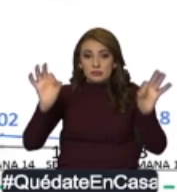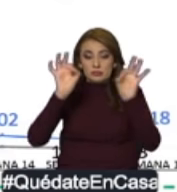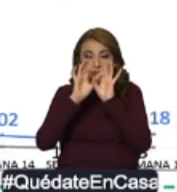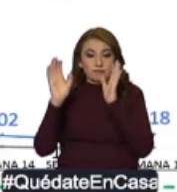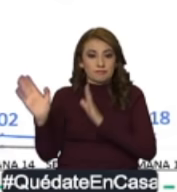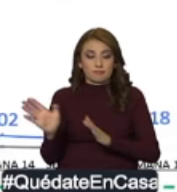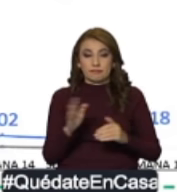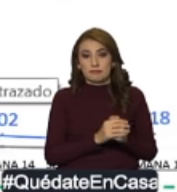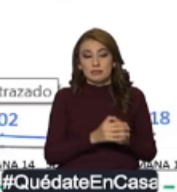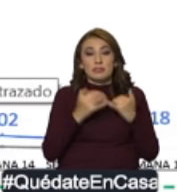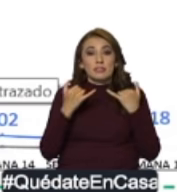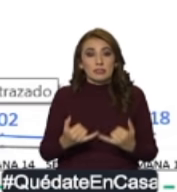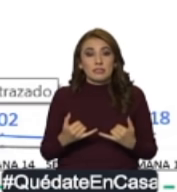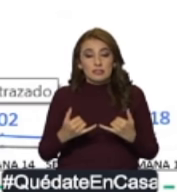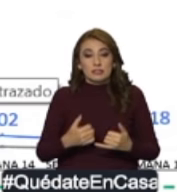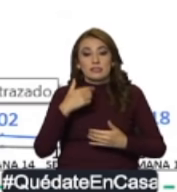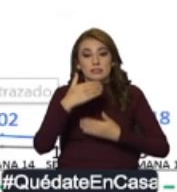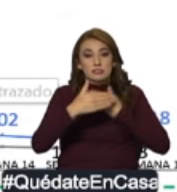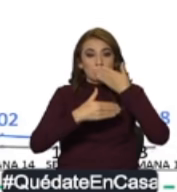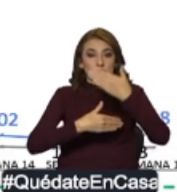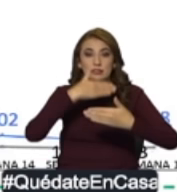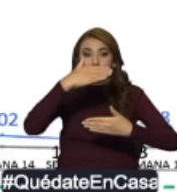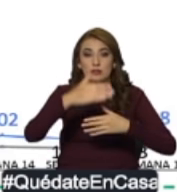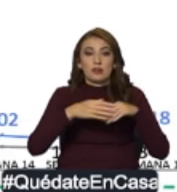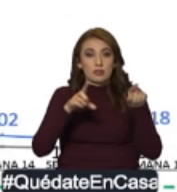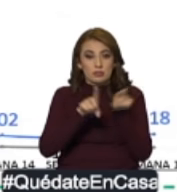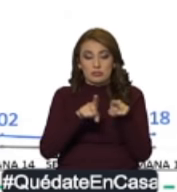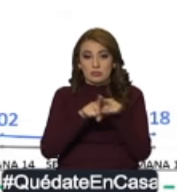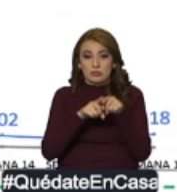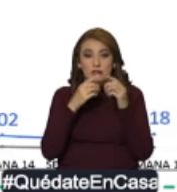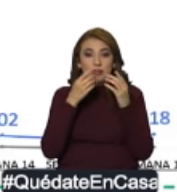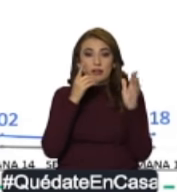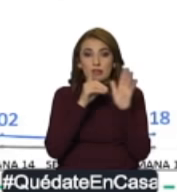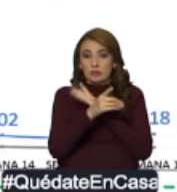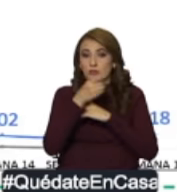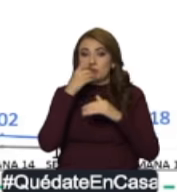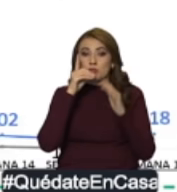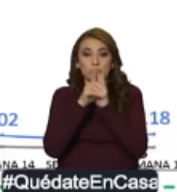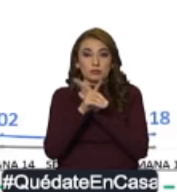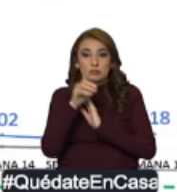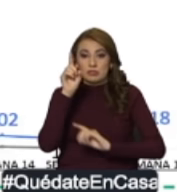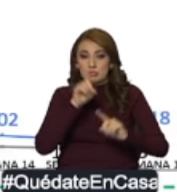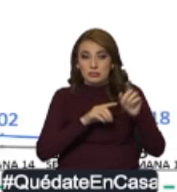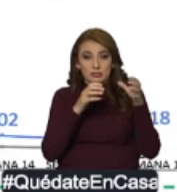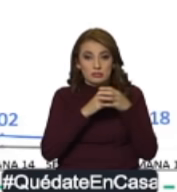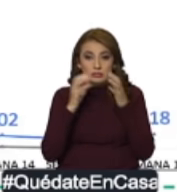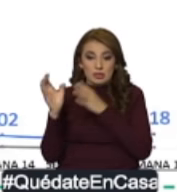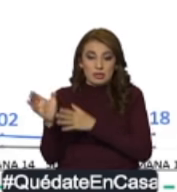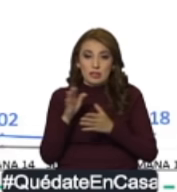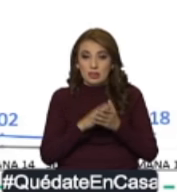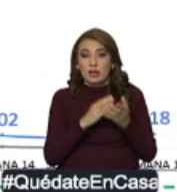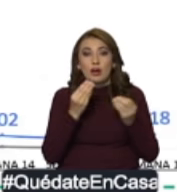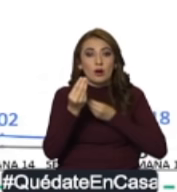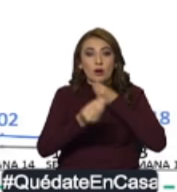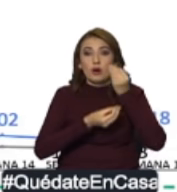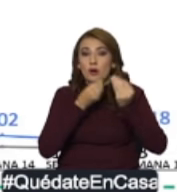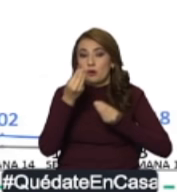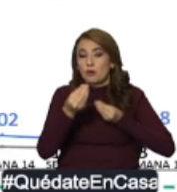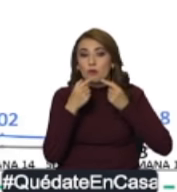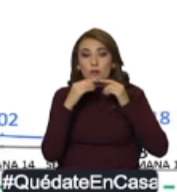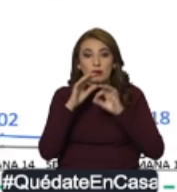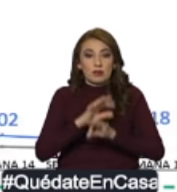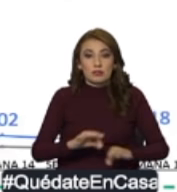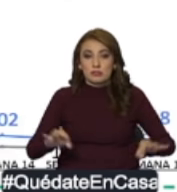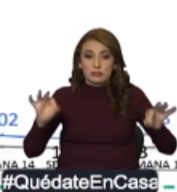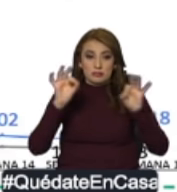intrafamiliar. Esta misma lógica sucede en relación a denuncias, en relación a detenidos y en relación a casos que